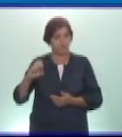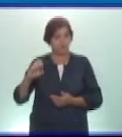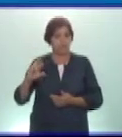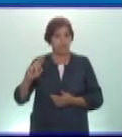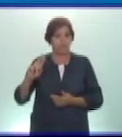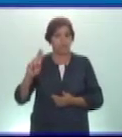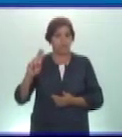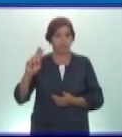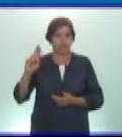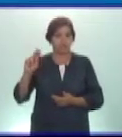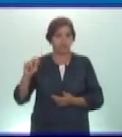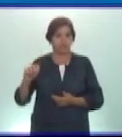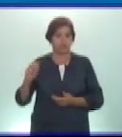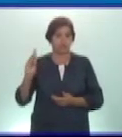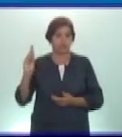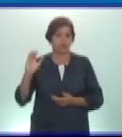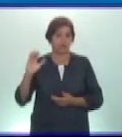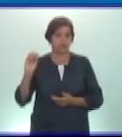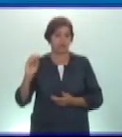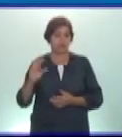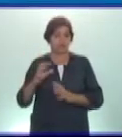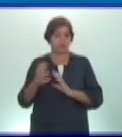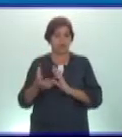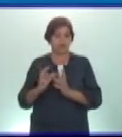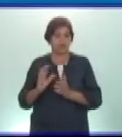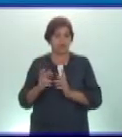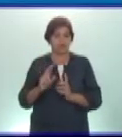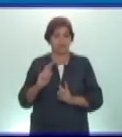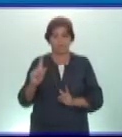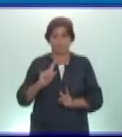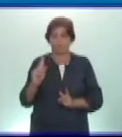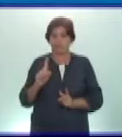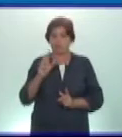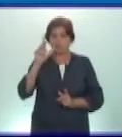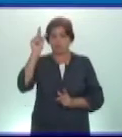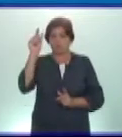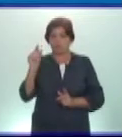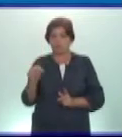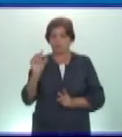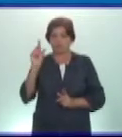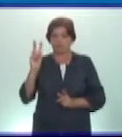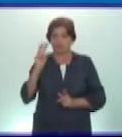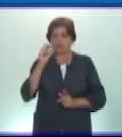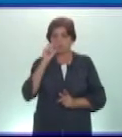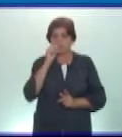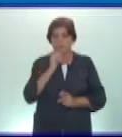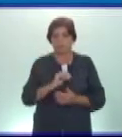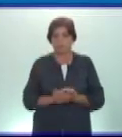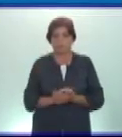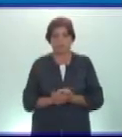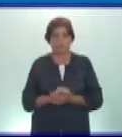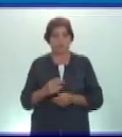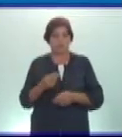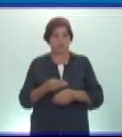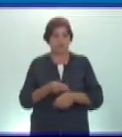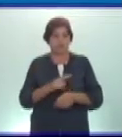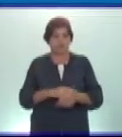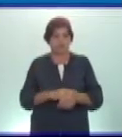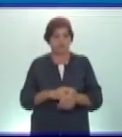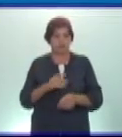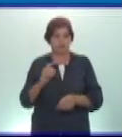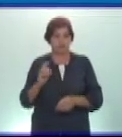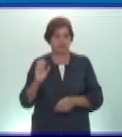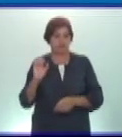es una forma no personal del verbo, cuyas terminaciones son ando y endo. Además tenemos otras formas